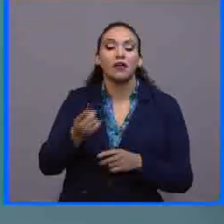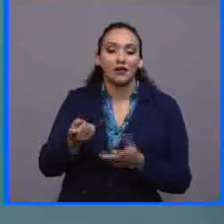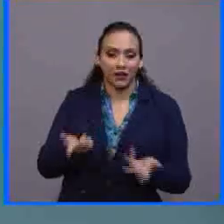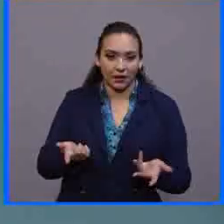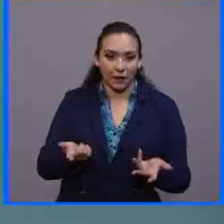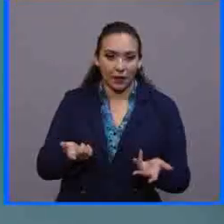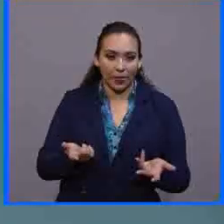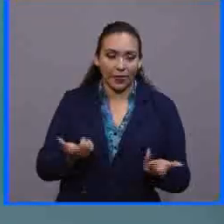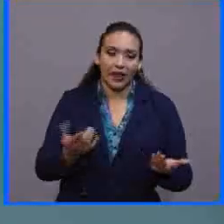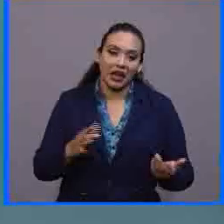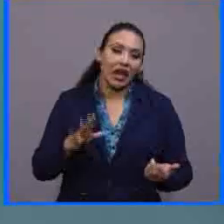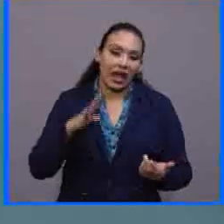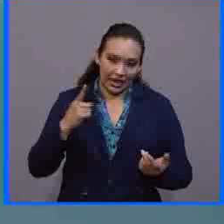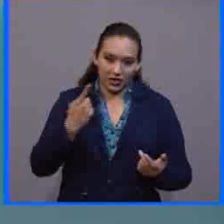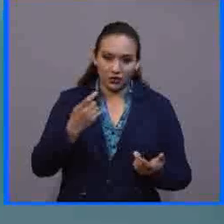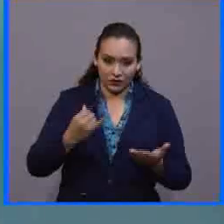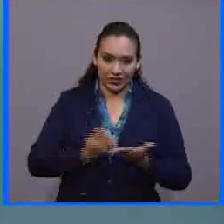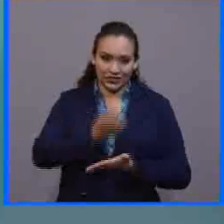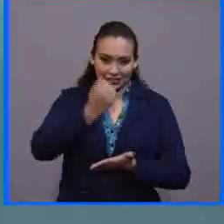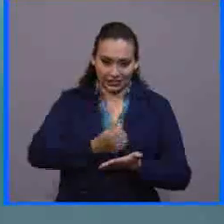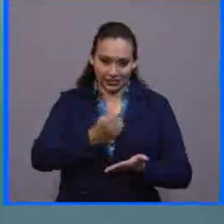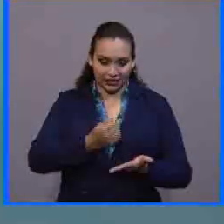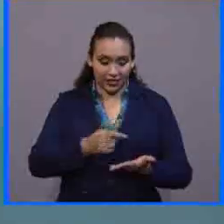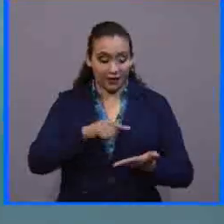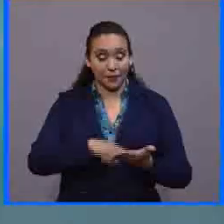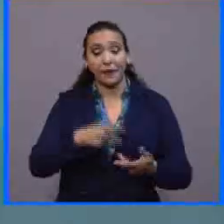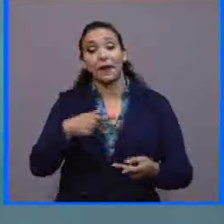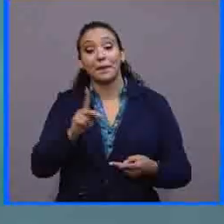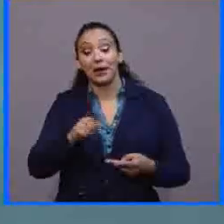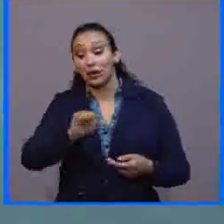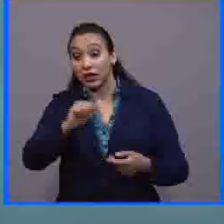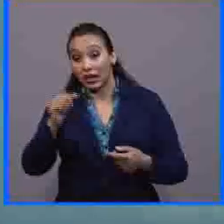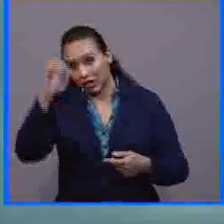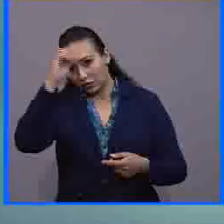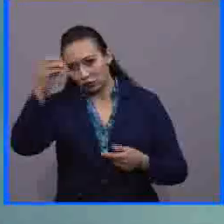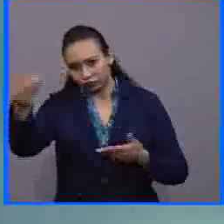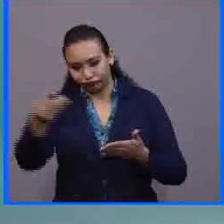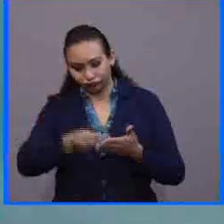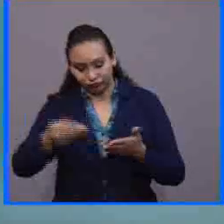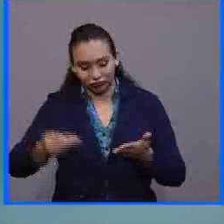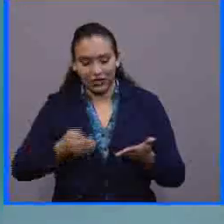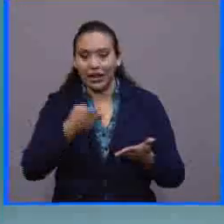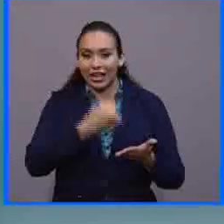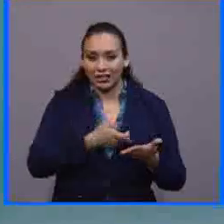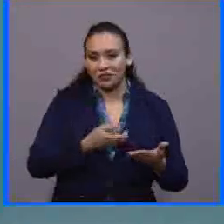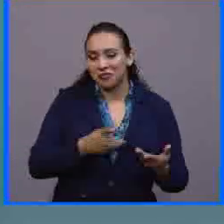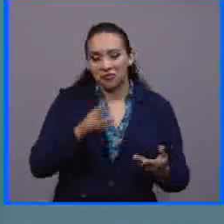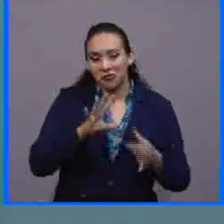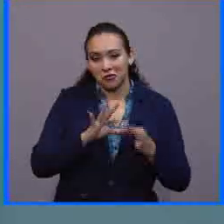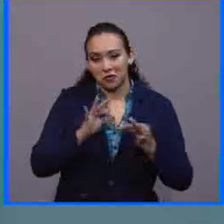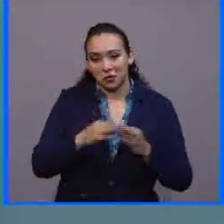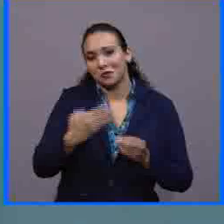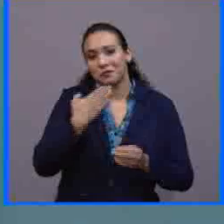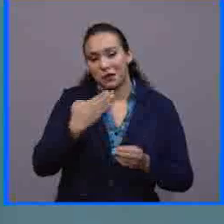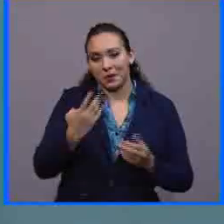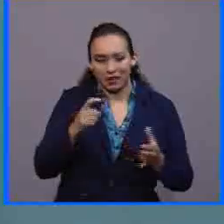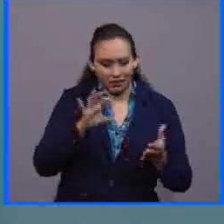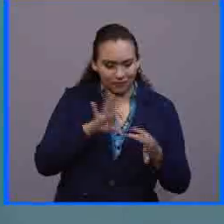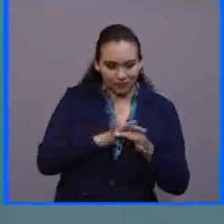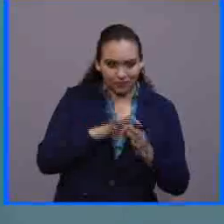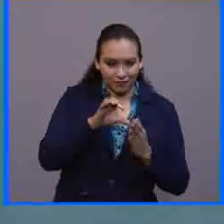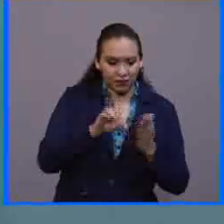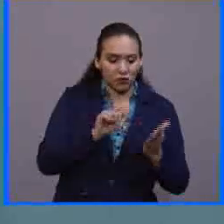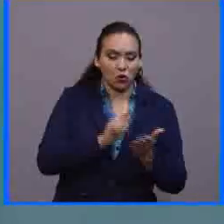que ni la sentencia impugnada ni los argumentos de la parte recurrente involucran algún planteamiento de constitucionalidad